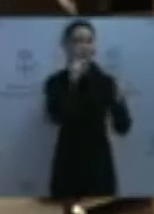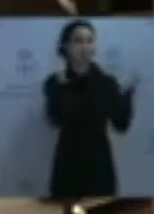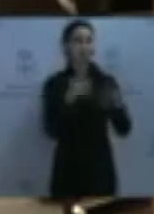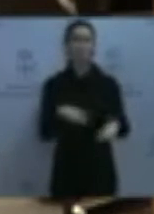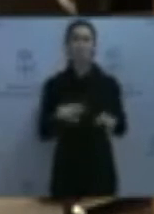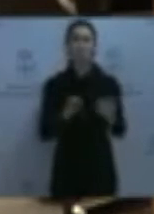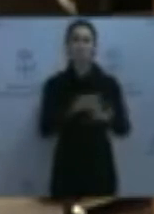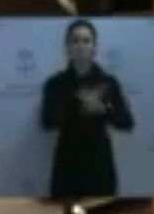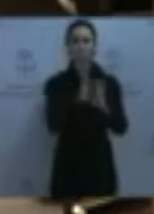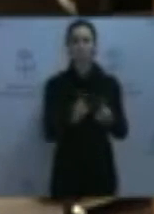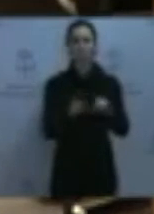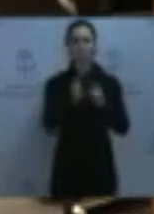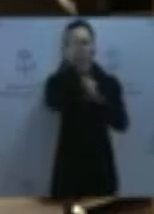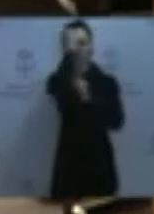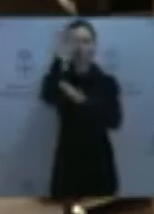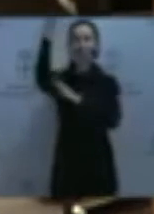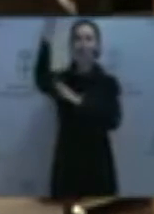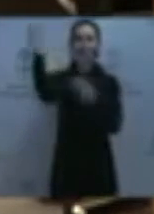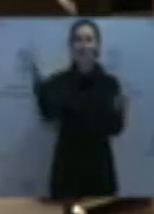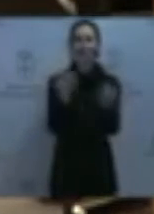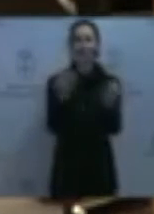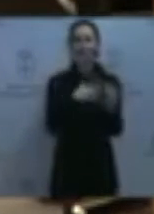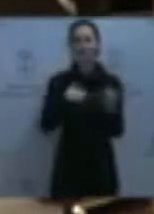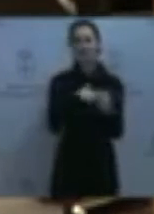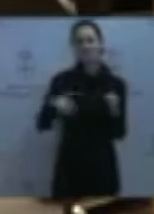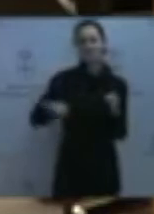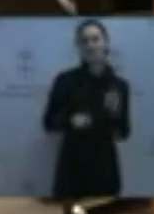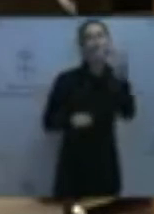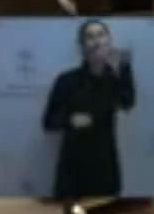hacen soñar y fantasear con qué pasaría si fuésemos presidentes por un día.